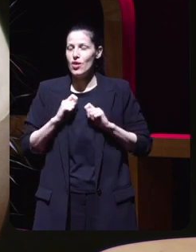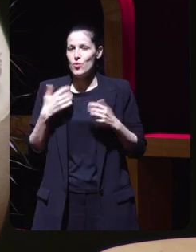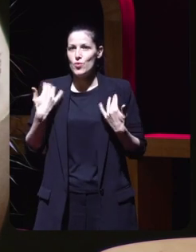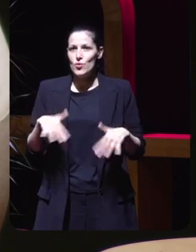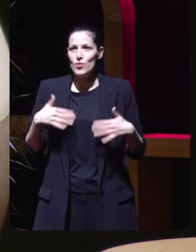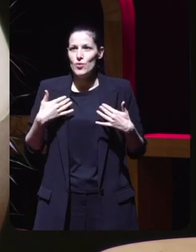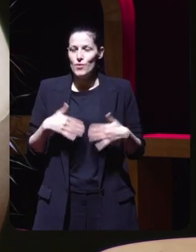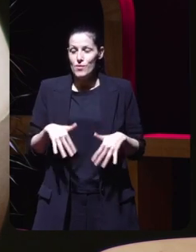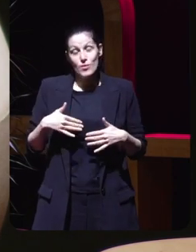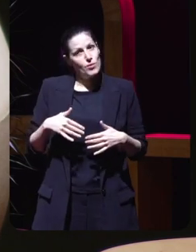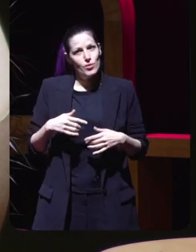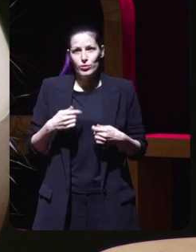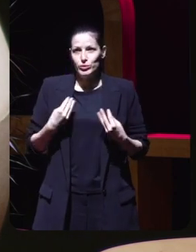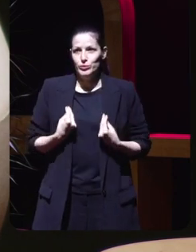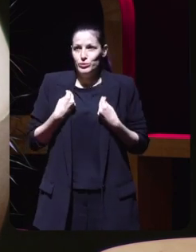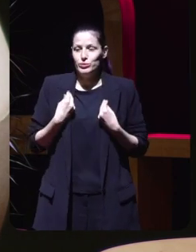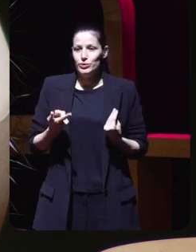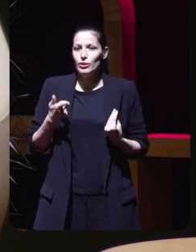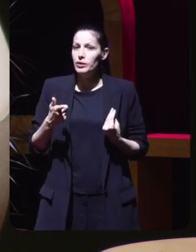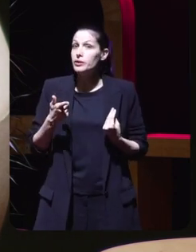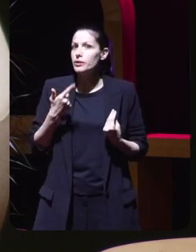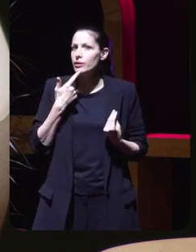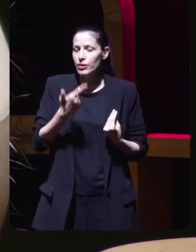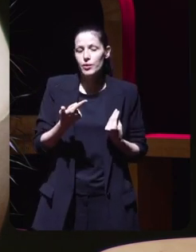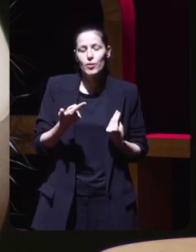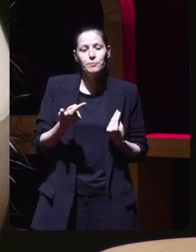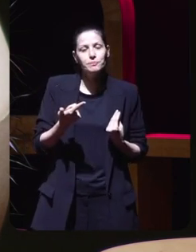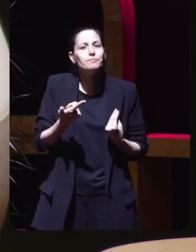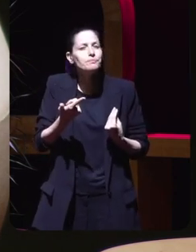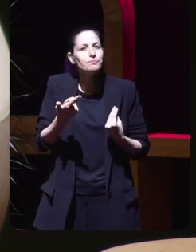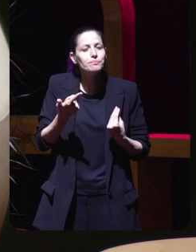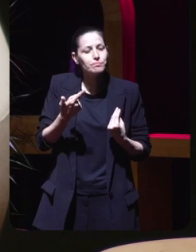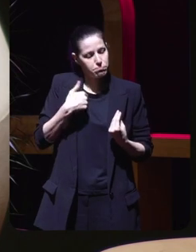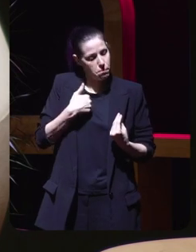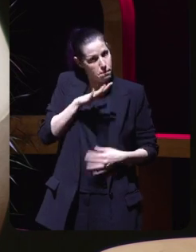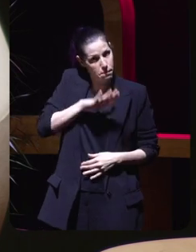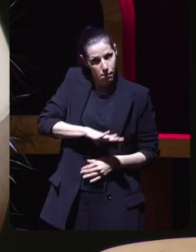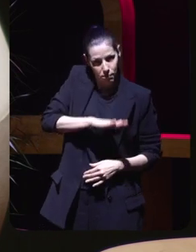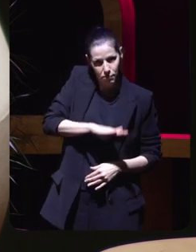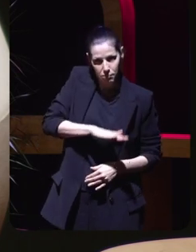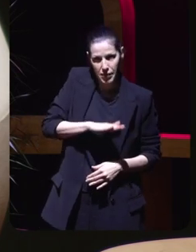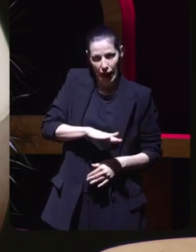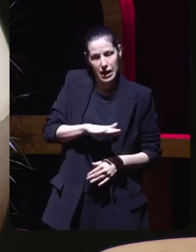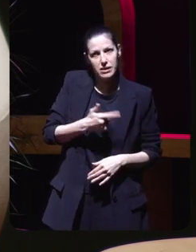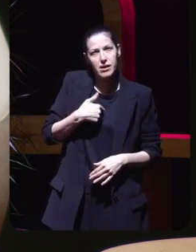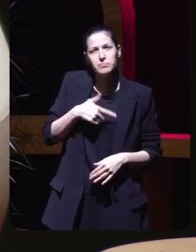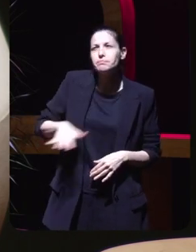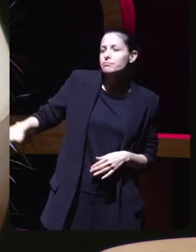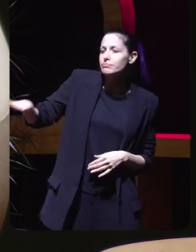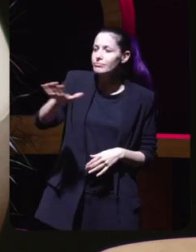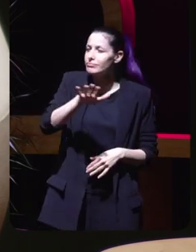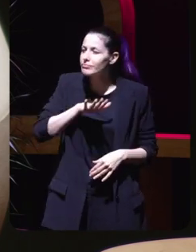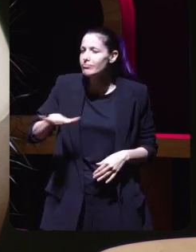también tenía que decir que he usado que decía previamente No defeito desde que era bien pequeña aparte de ser un espacio que siempre